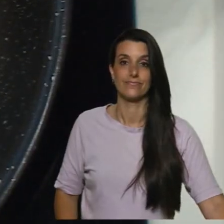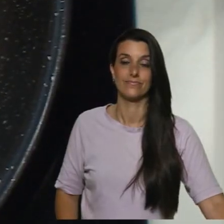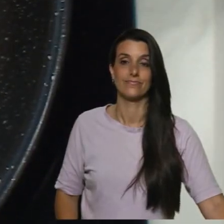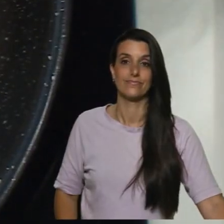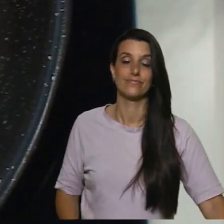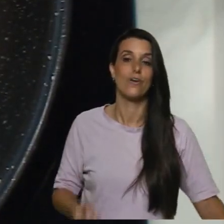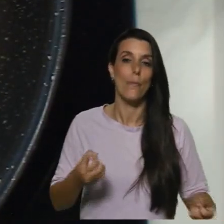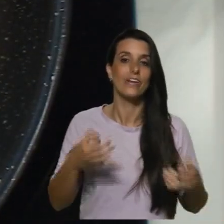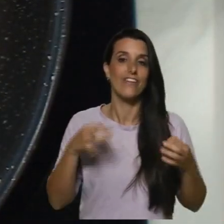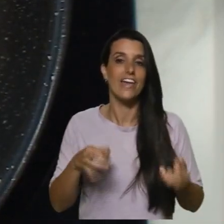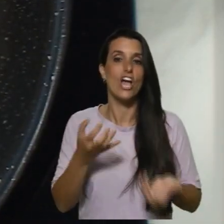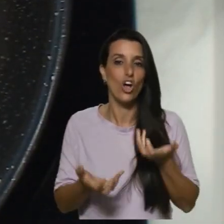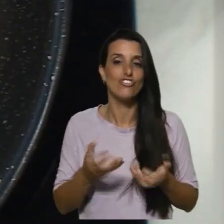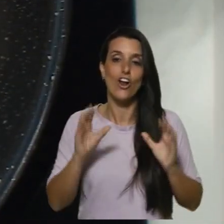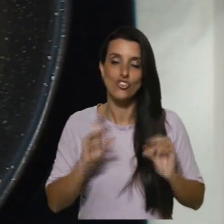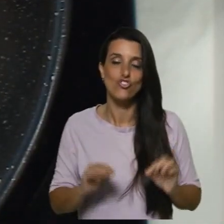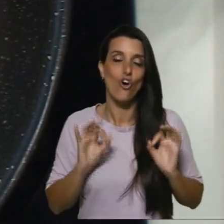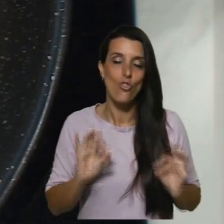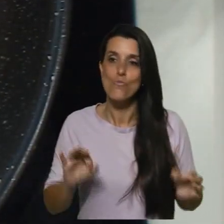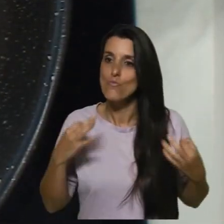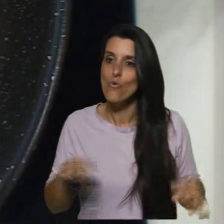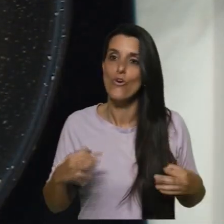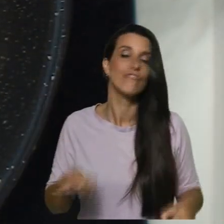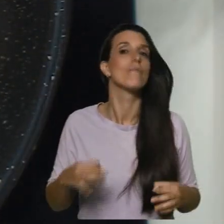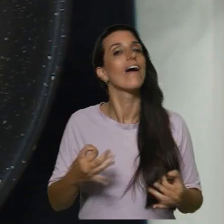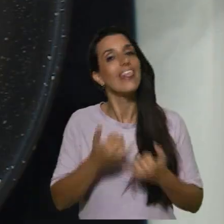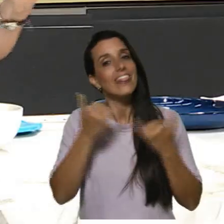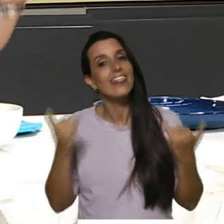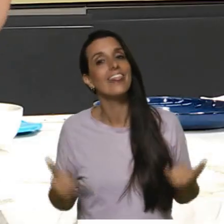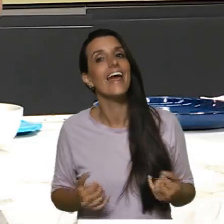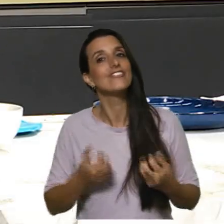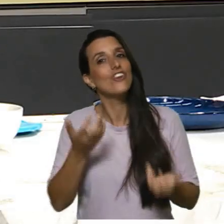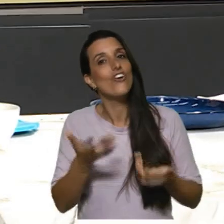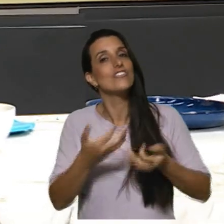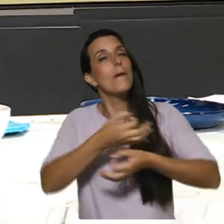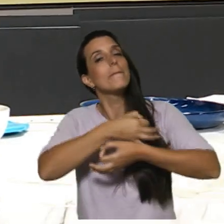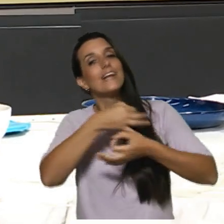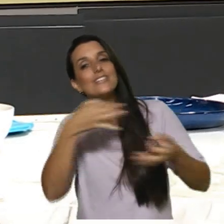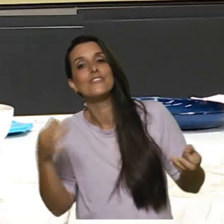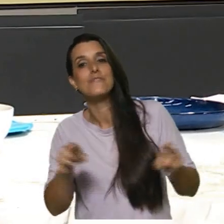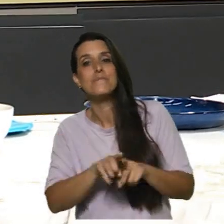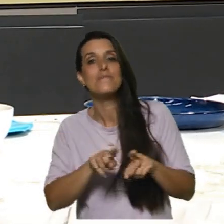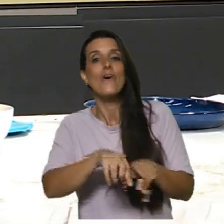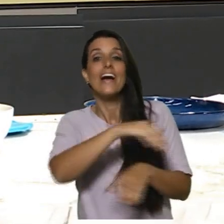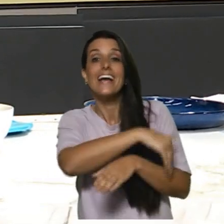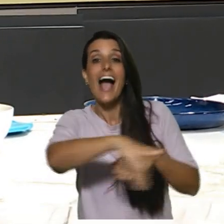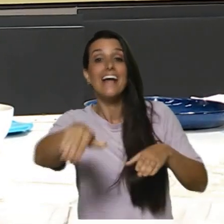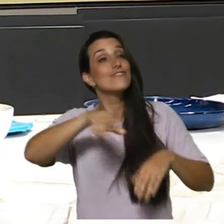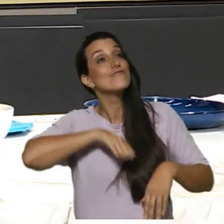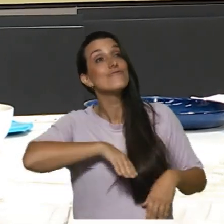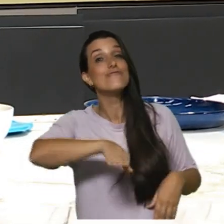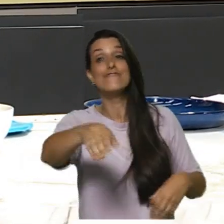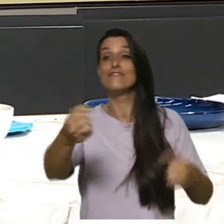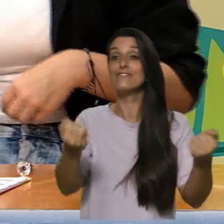de mí, llegaron, se cocinaron. Viste que se portaron bien. Hay días que todo fluye. ¿Viste? ¿Vieron? Como cuando agarras una avenida, agarras todos los semáforos en verde. ¿Viste?